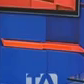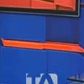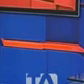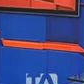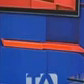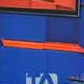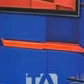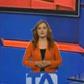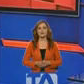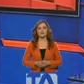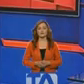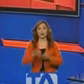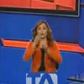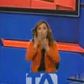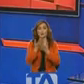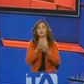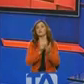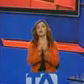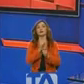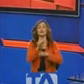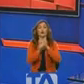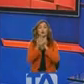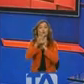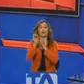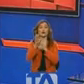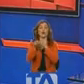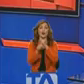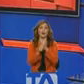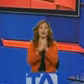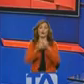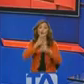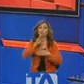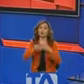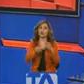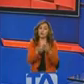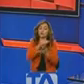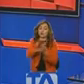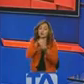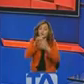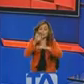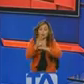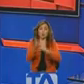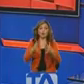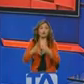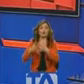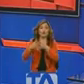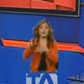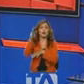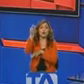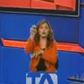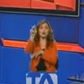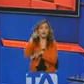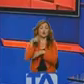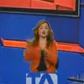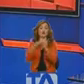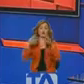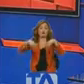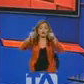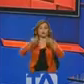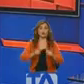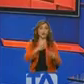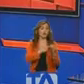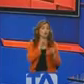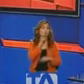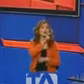Les contamos, amigos, luego de 50 años abre nuevamente sus puertas en Quito el Centro Ecuatoriano Norteamericano a través de un convenio entre